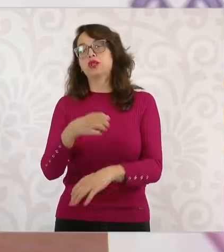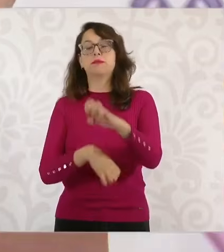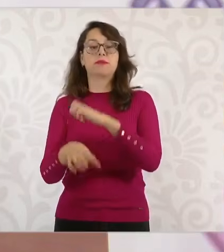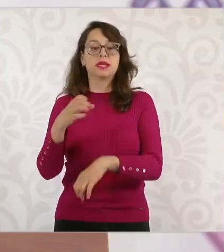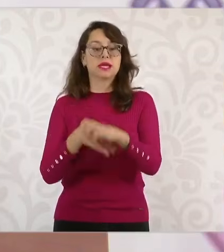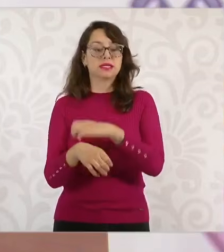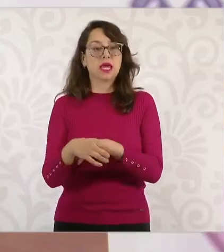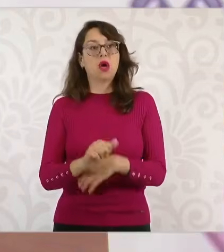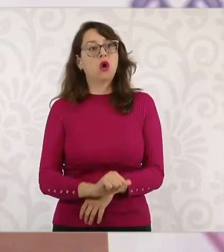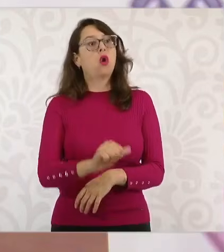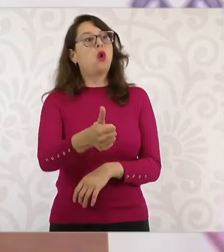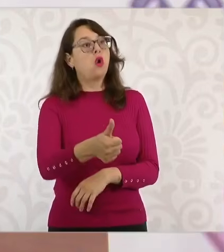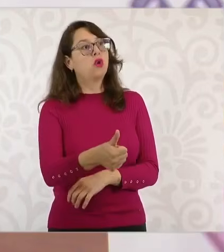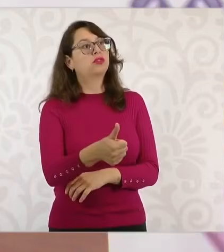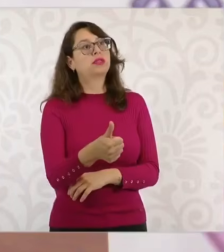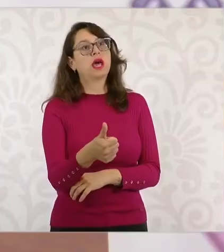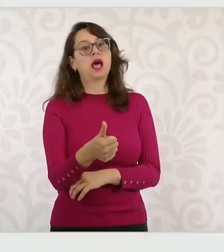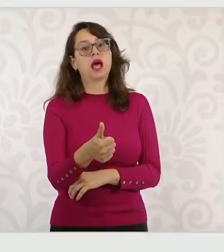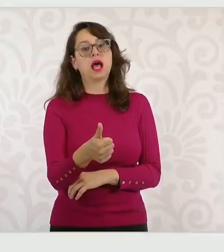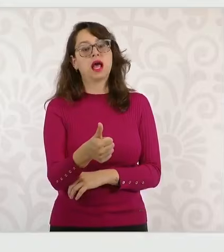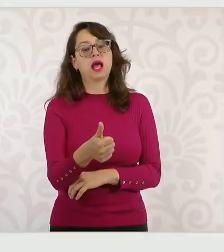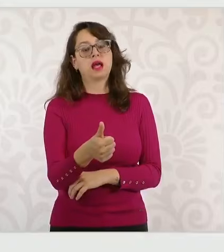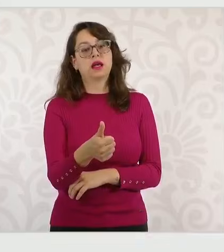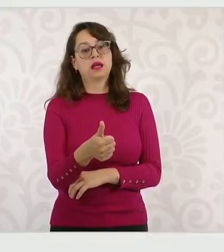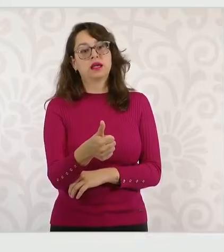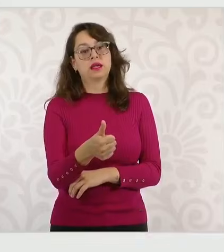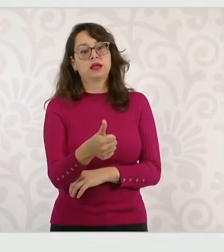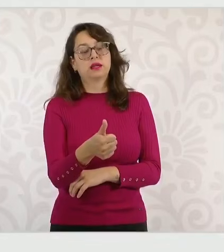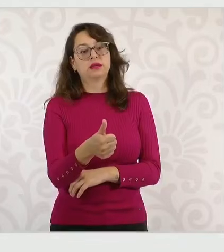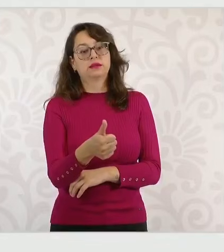un conglomerado. Ya no es que